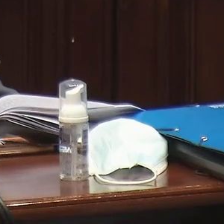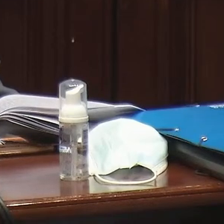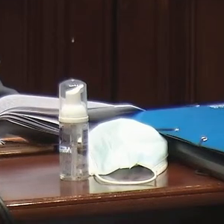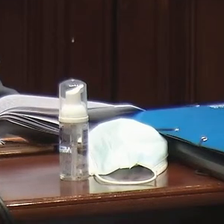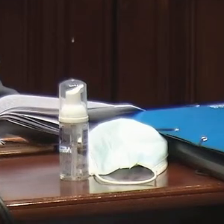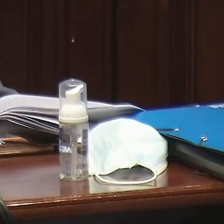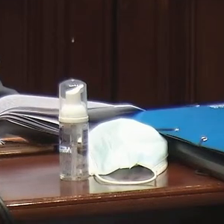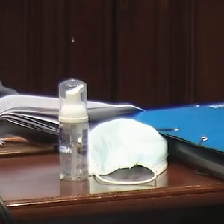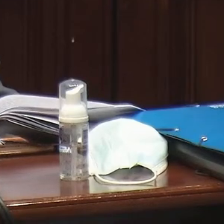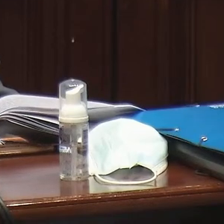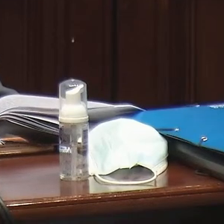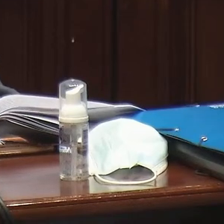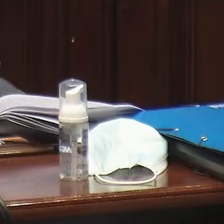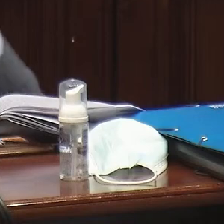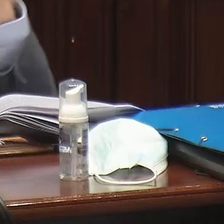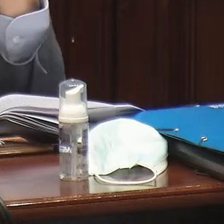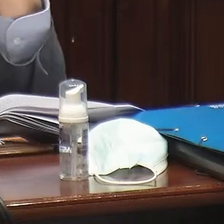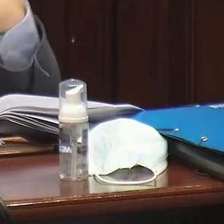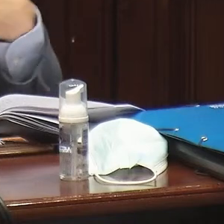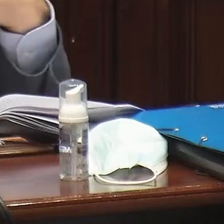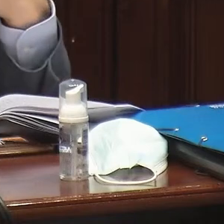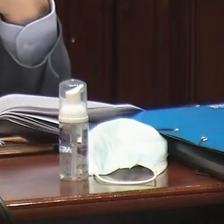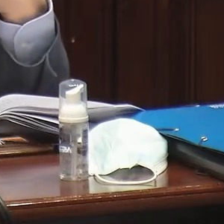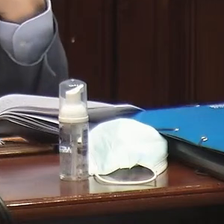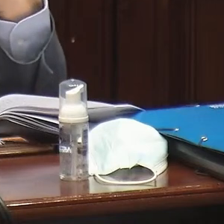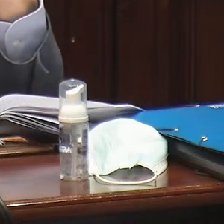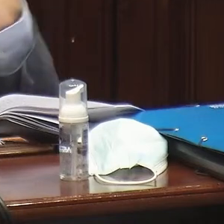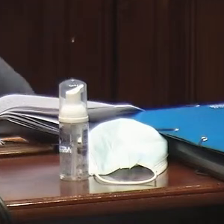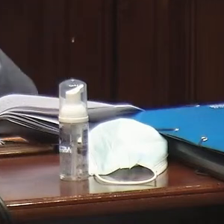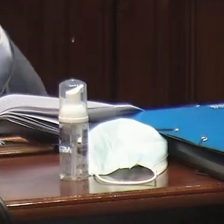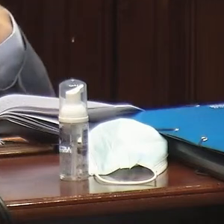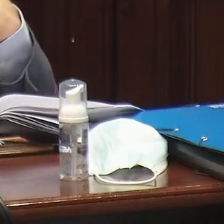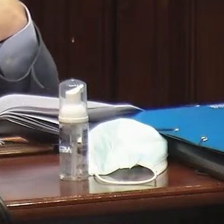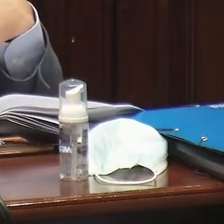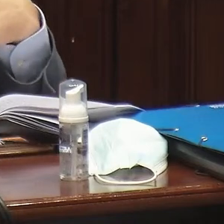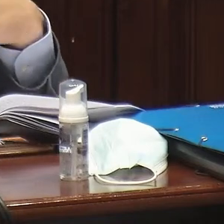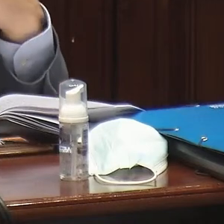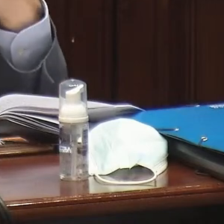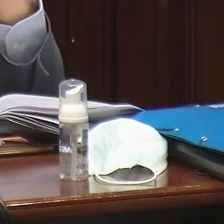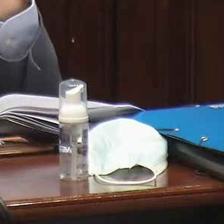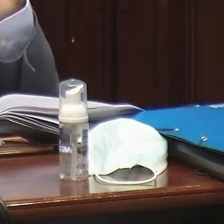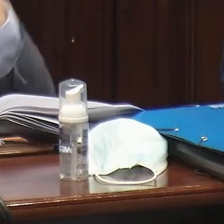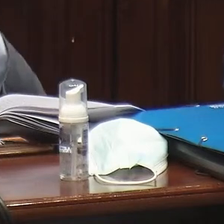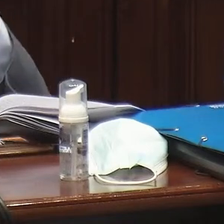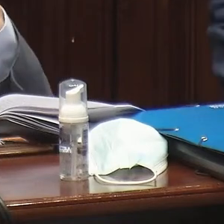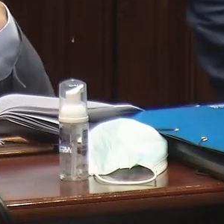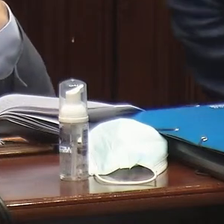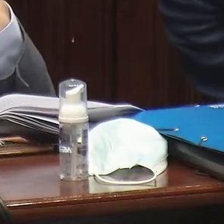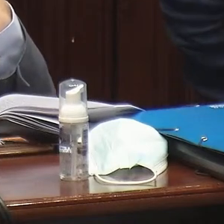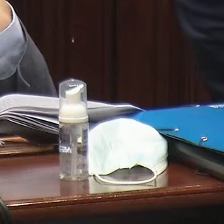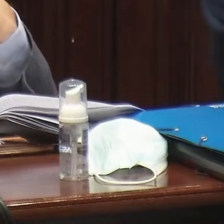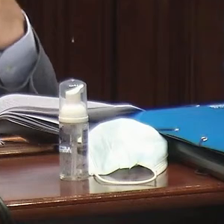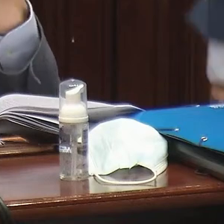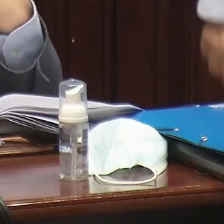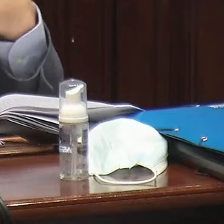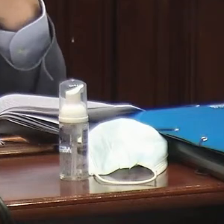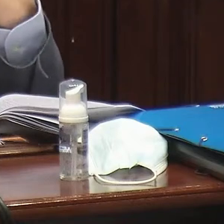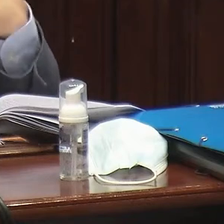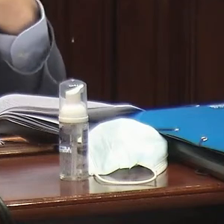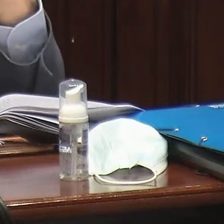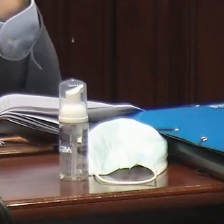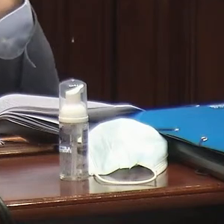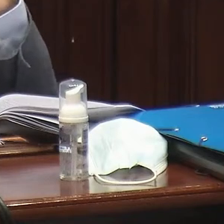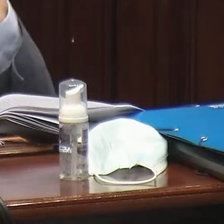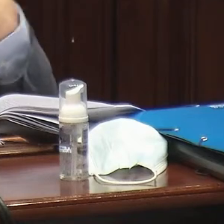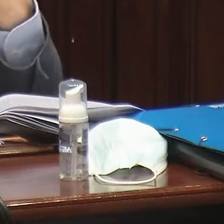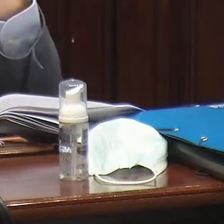administración pudieron ver comprometida sus responsabilidades al violentarse las siguientes